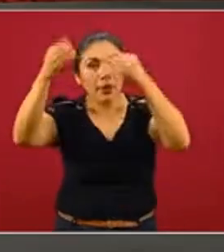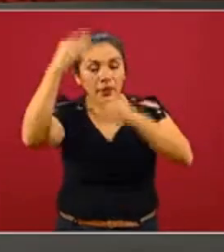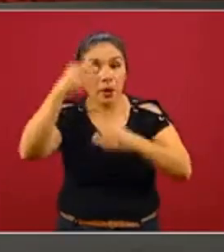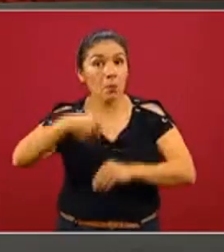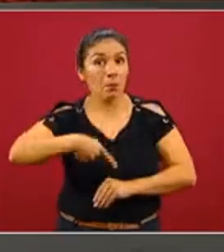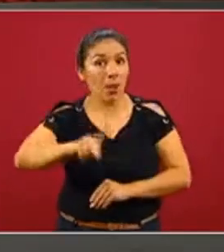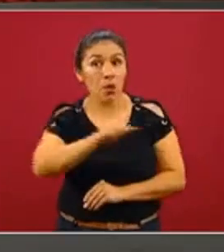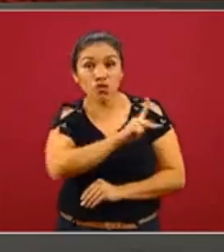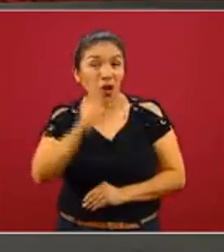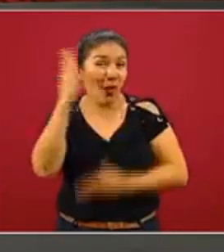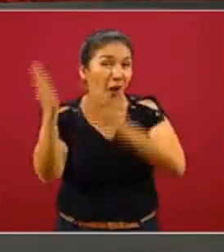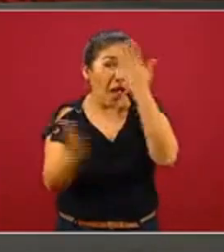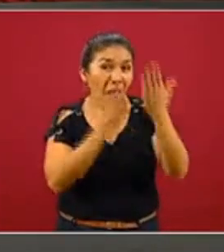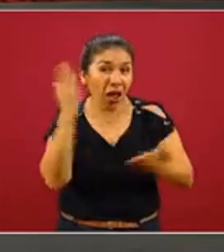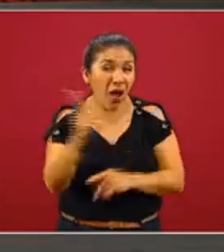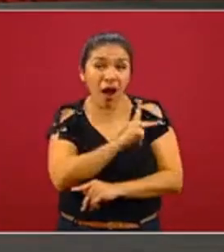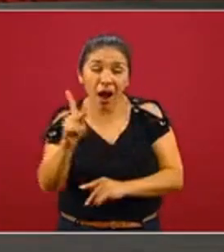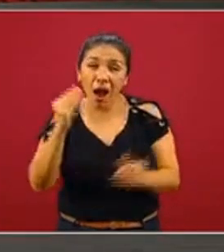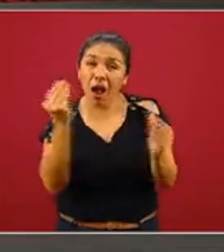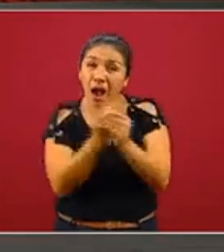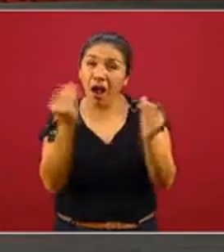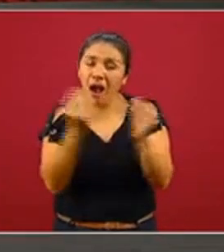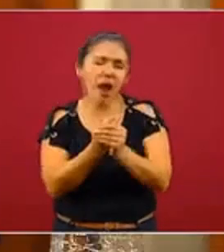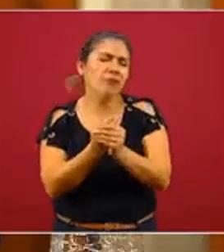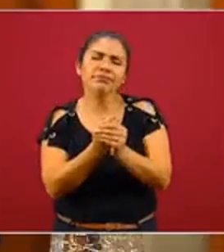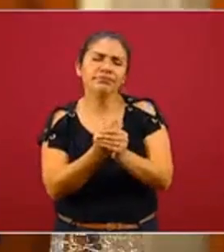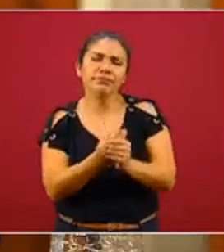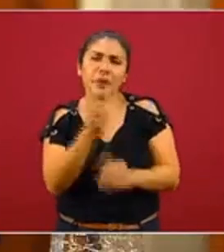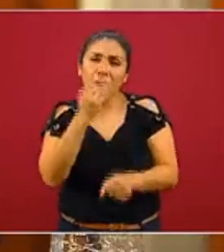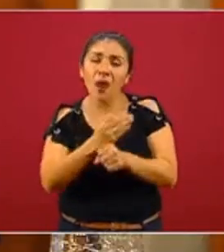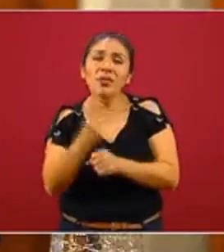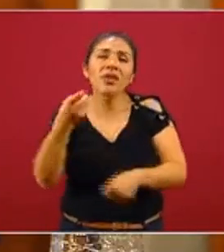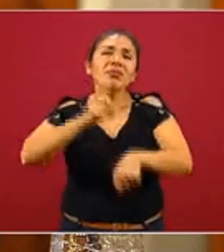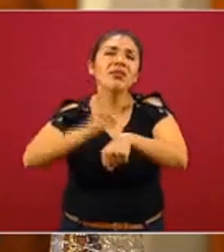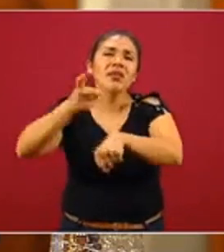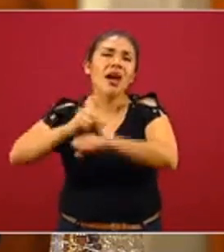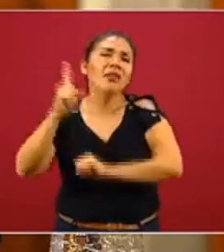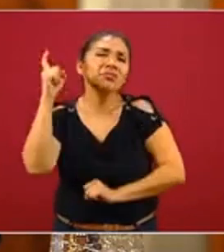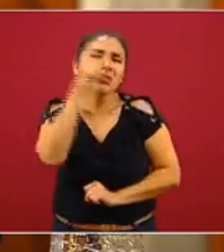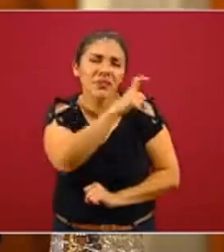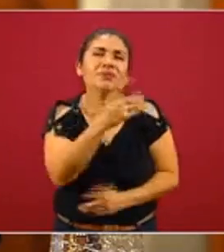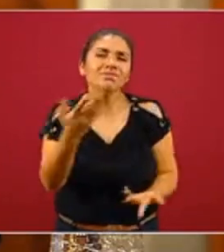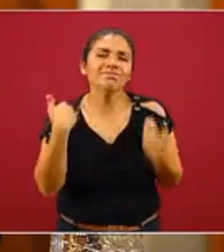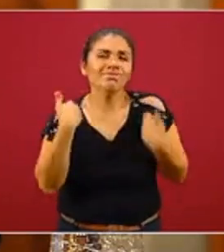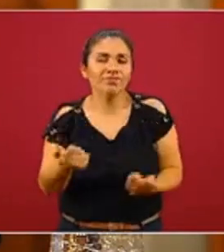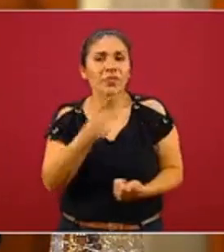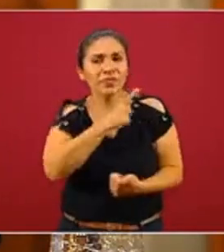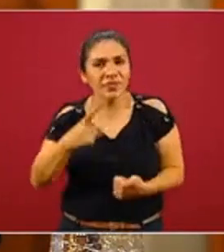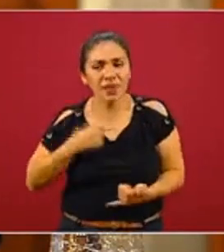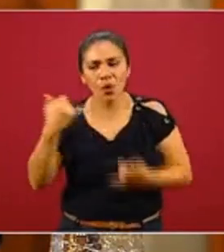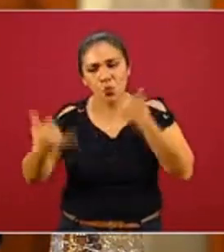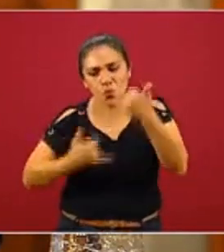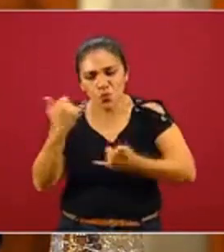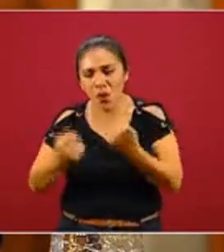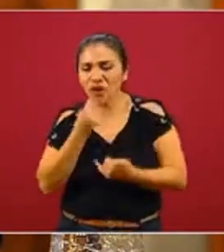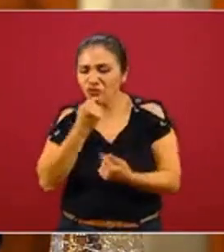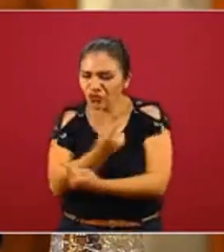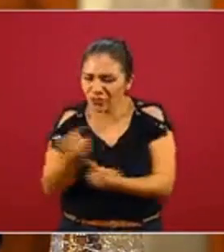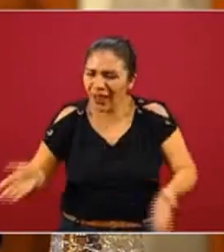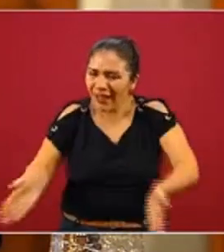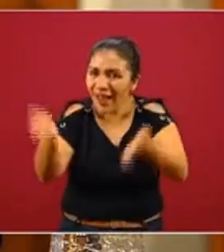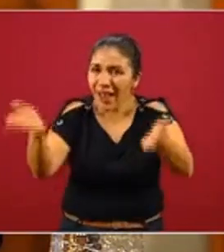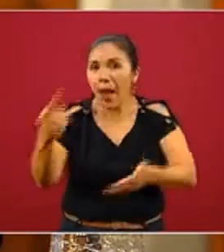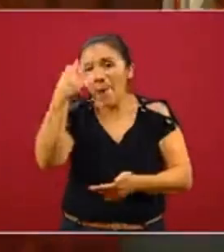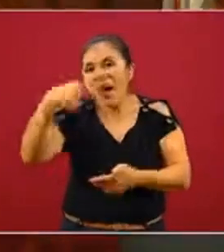es estudio y aprendizaje formal. En estos días difíciles hay que alentar a los niños a jugar y explorar, pues esto